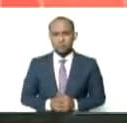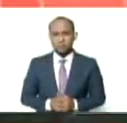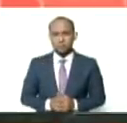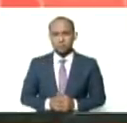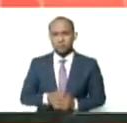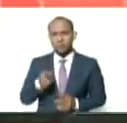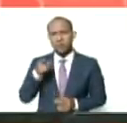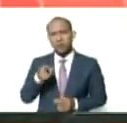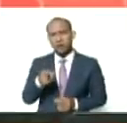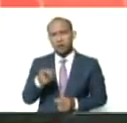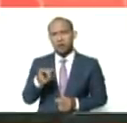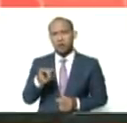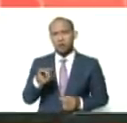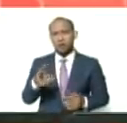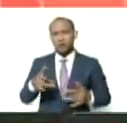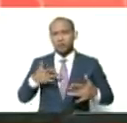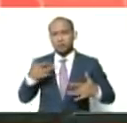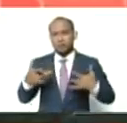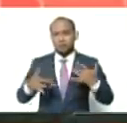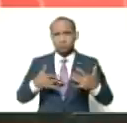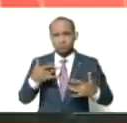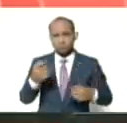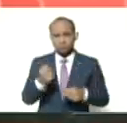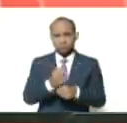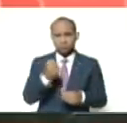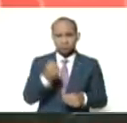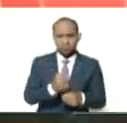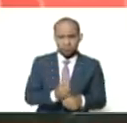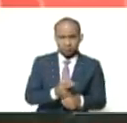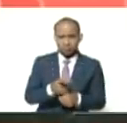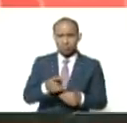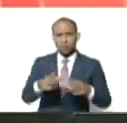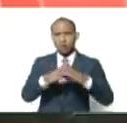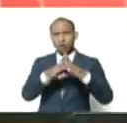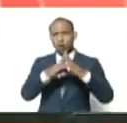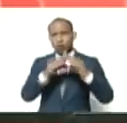Este acto se ha hecho con todas las medidas de bioseguridad,